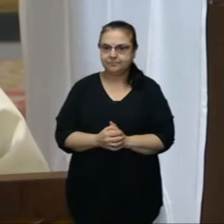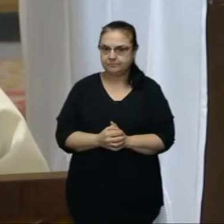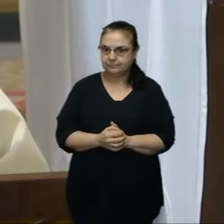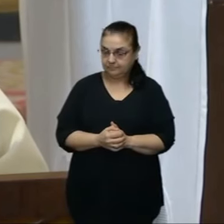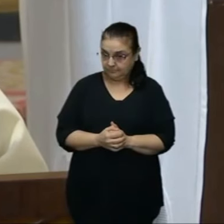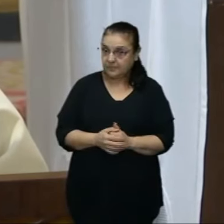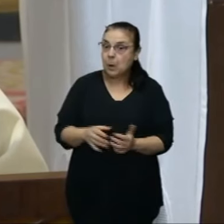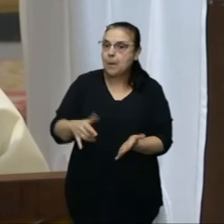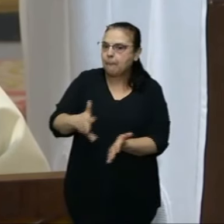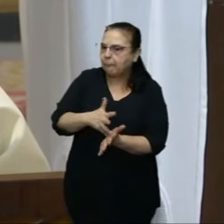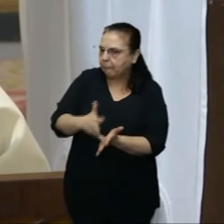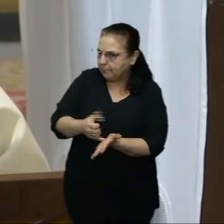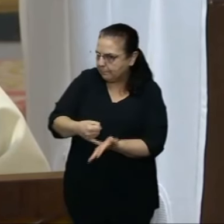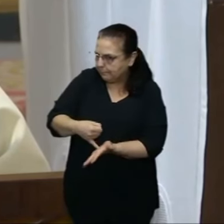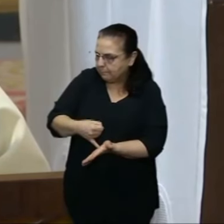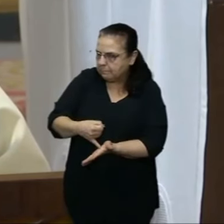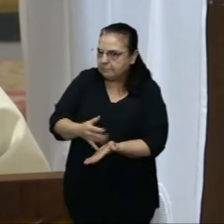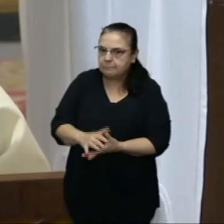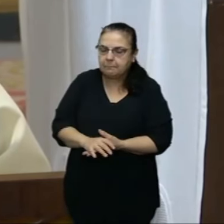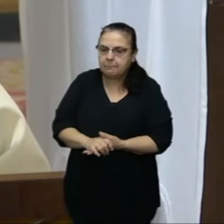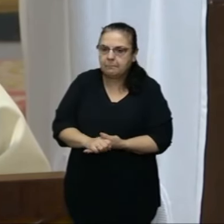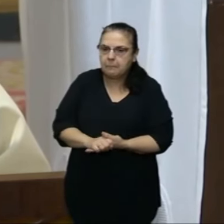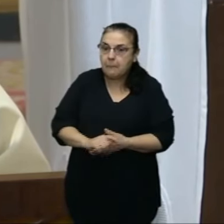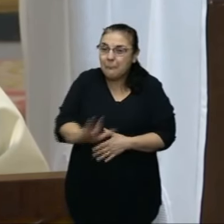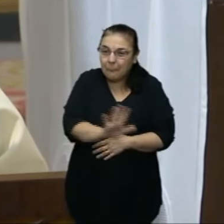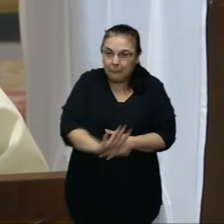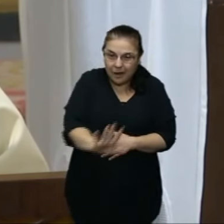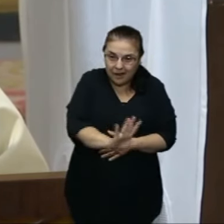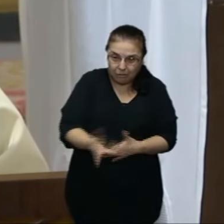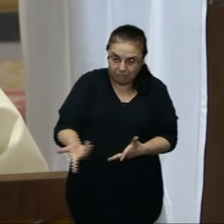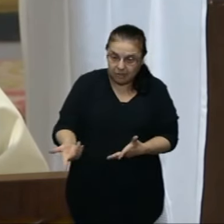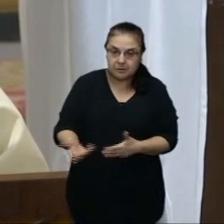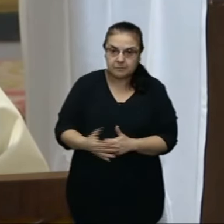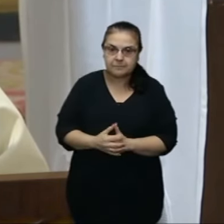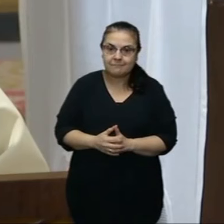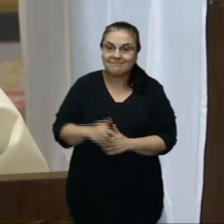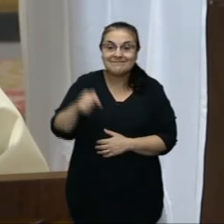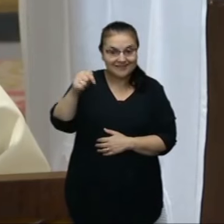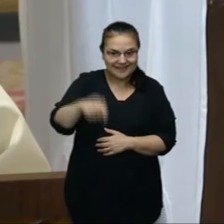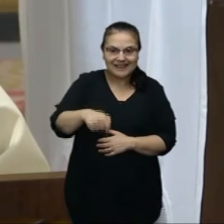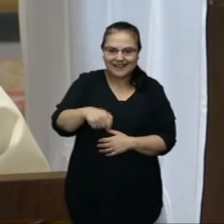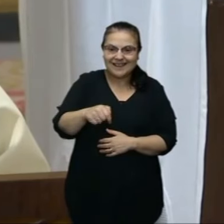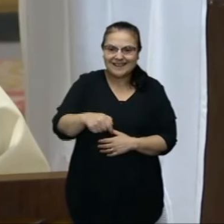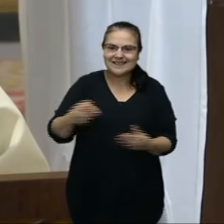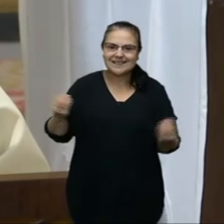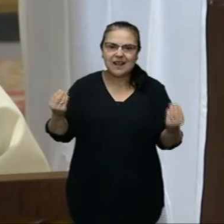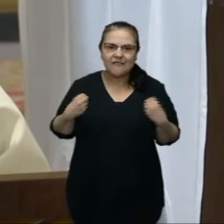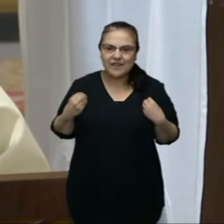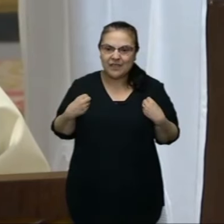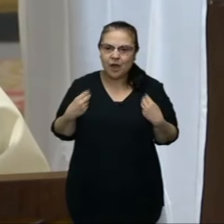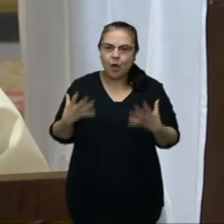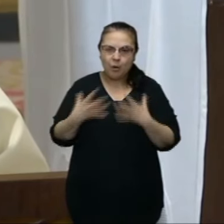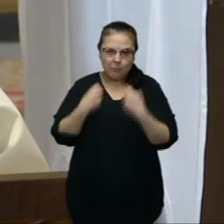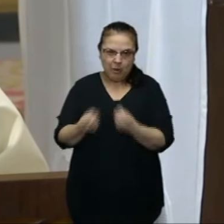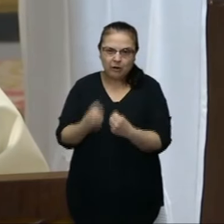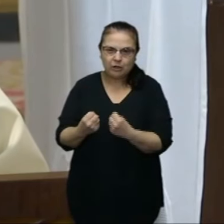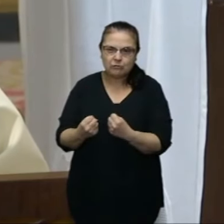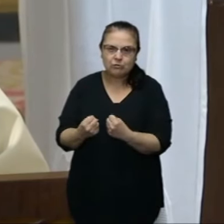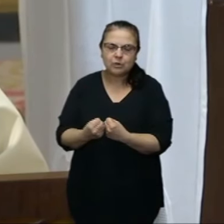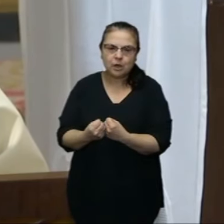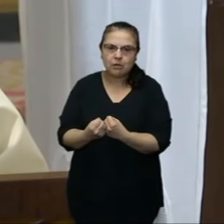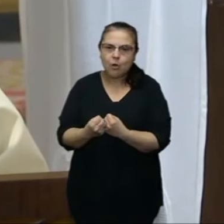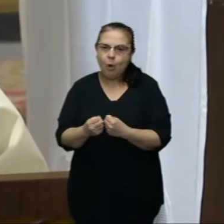Les parece que más bien el que realmente en esta vida es valiente es el que se atreve